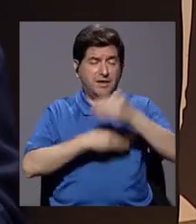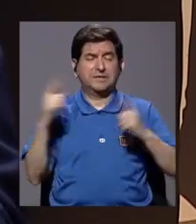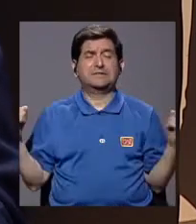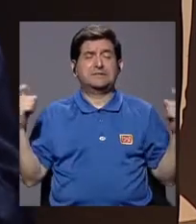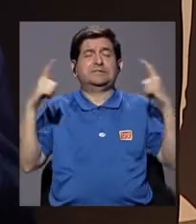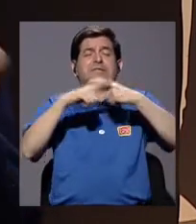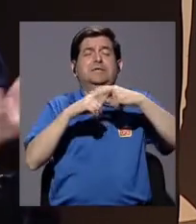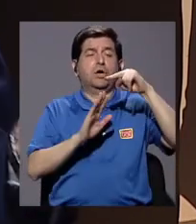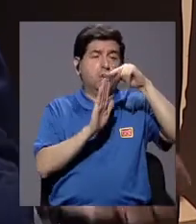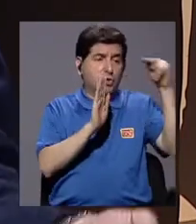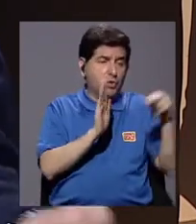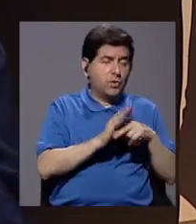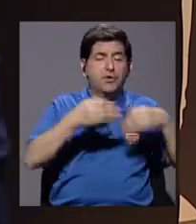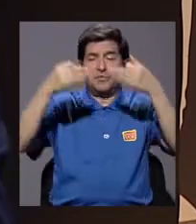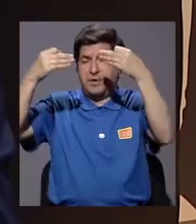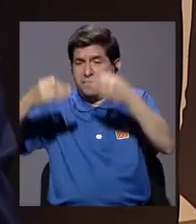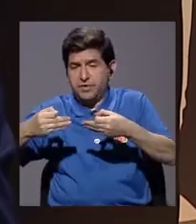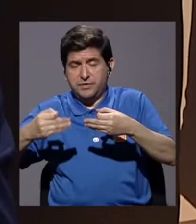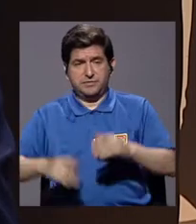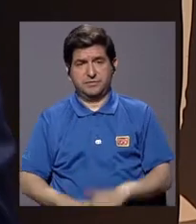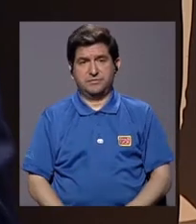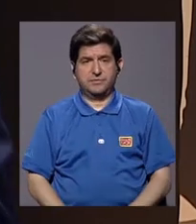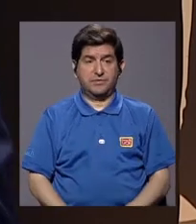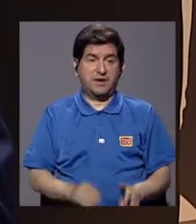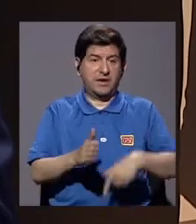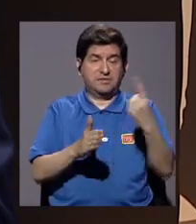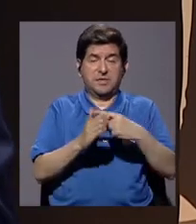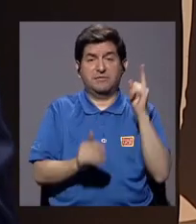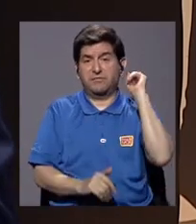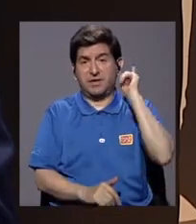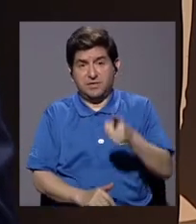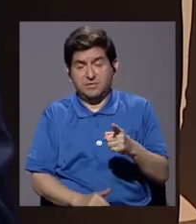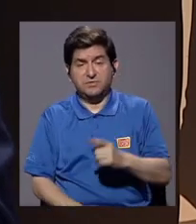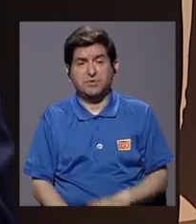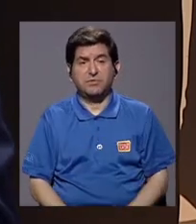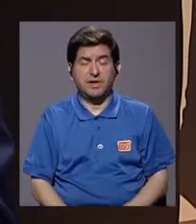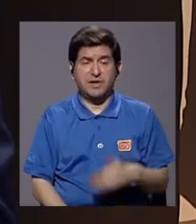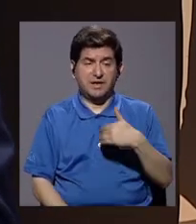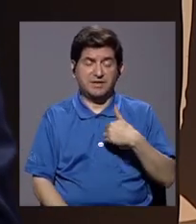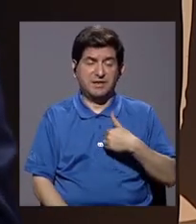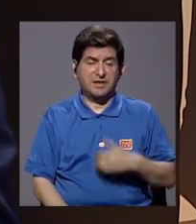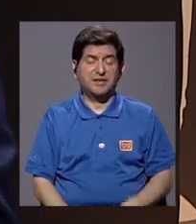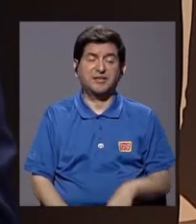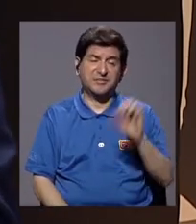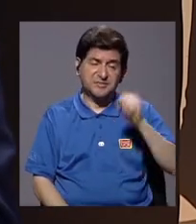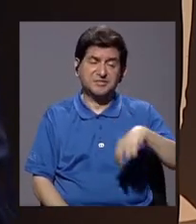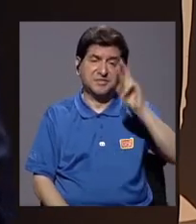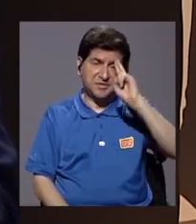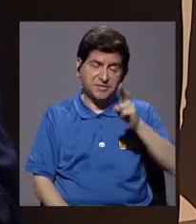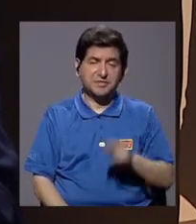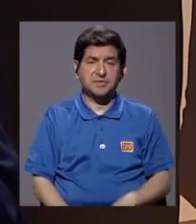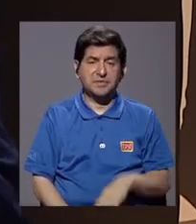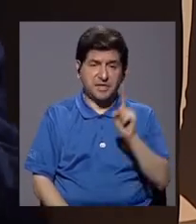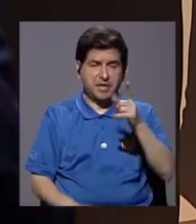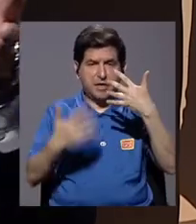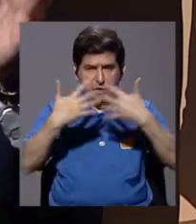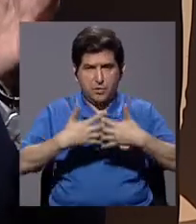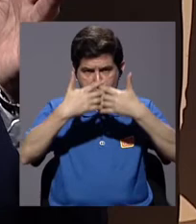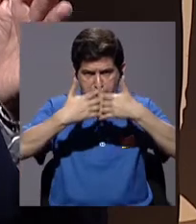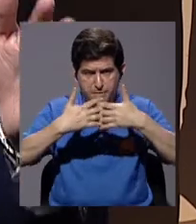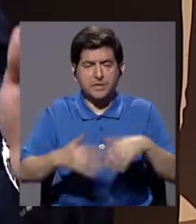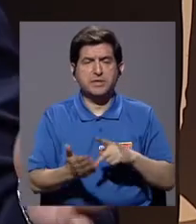complejo, porque hay normas y disposiciones que a veces nos obligan a tener que reconocerle a un prestador de